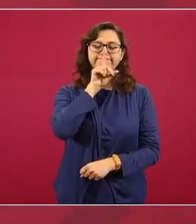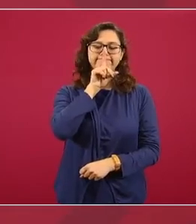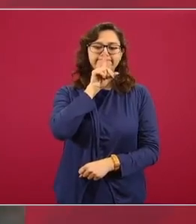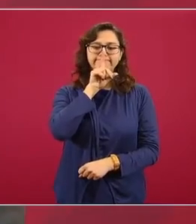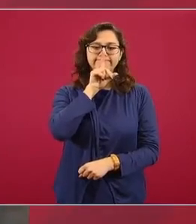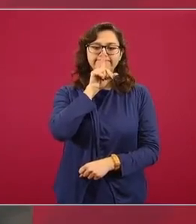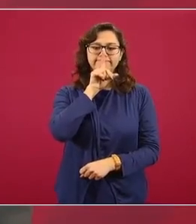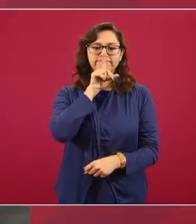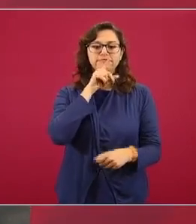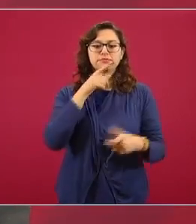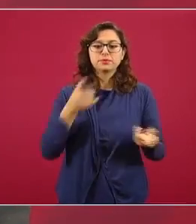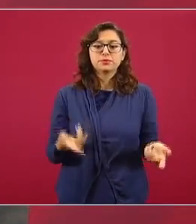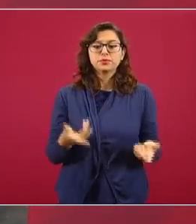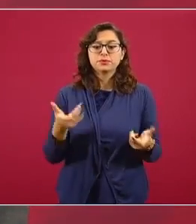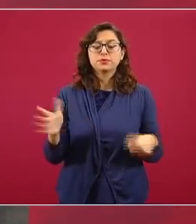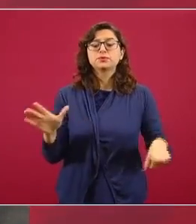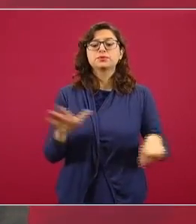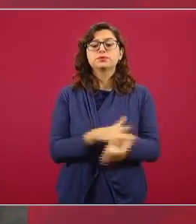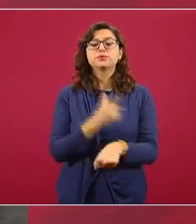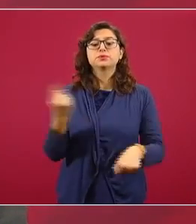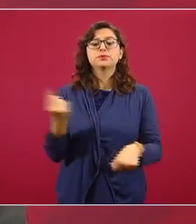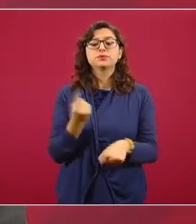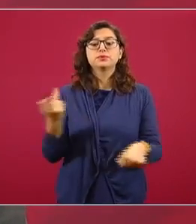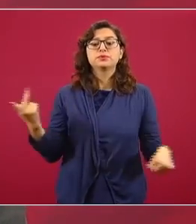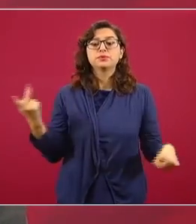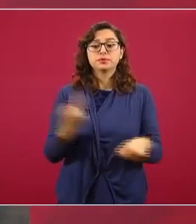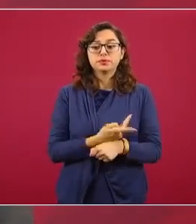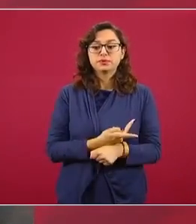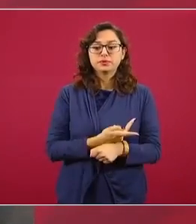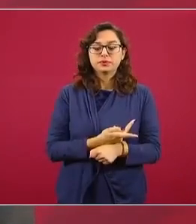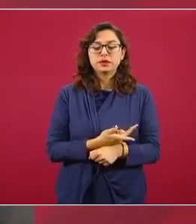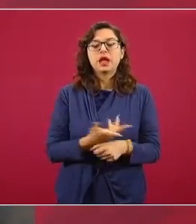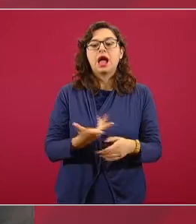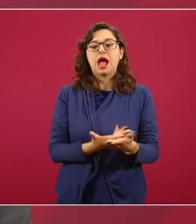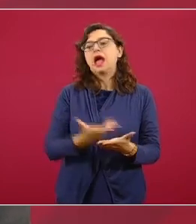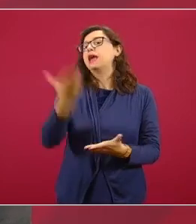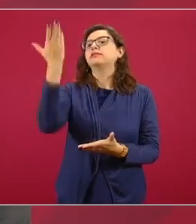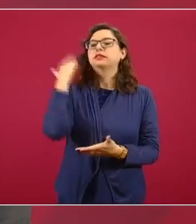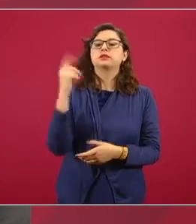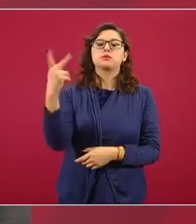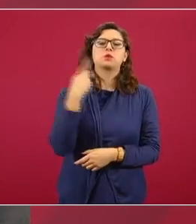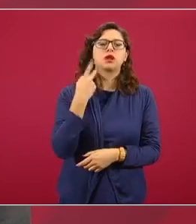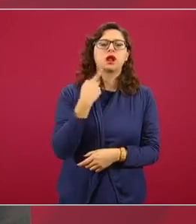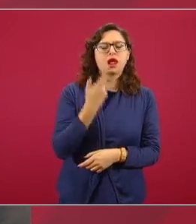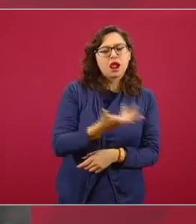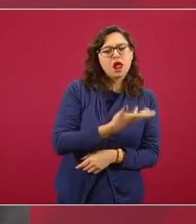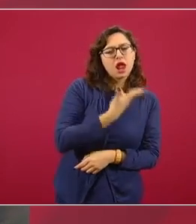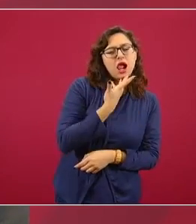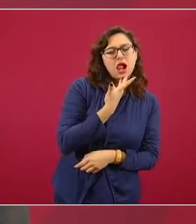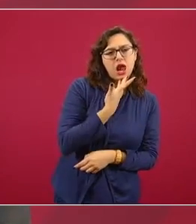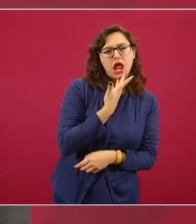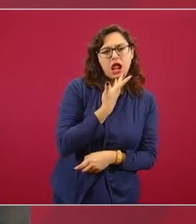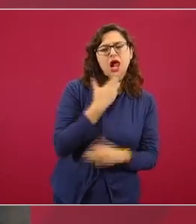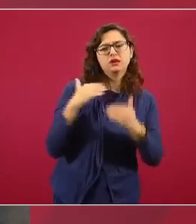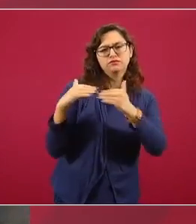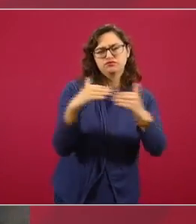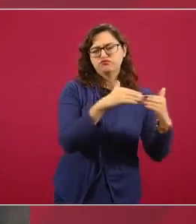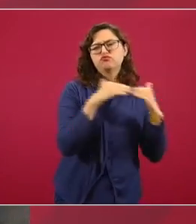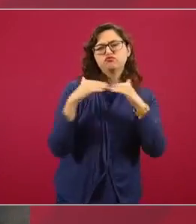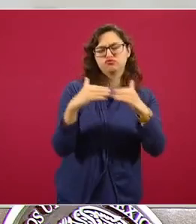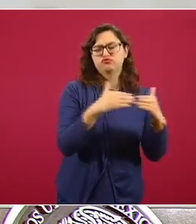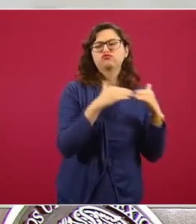porque en el discurso político se hablaba de democracia, pero en los hechos no había democracia.